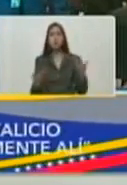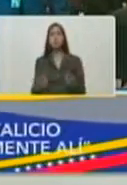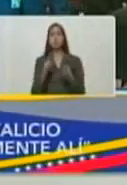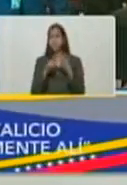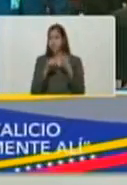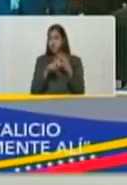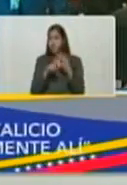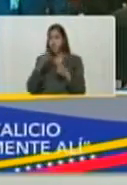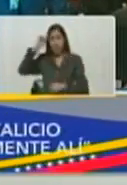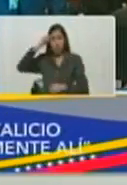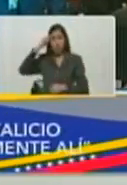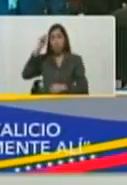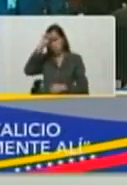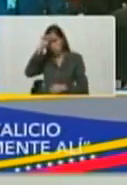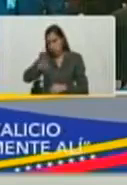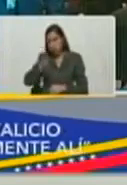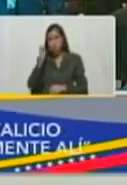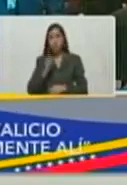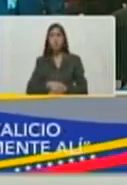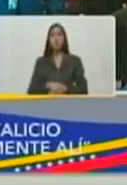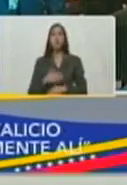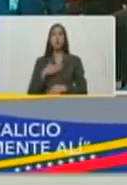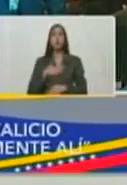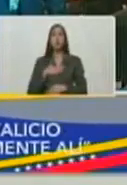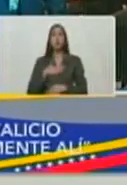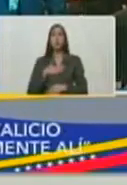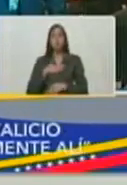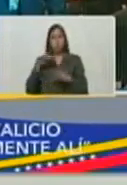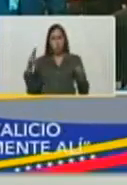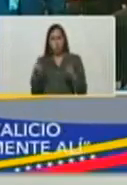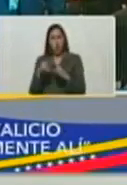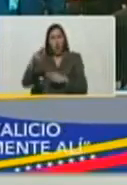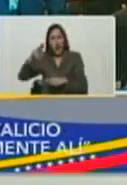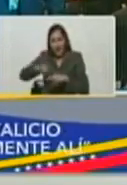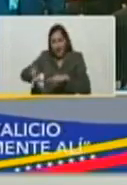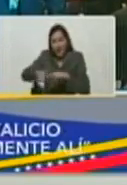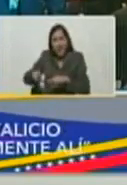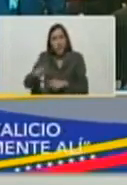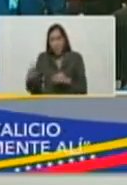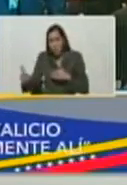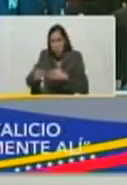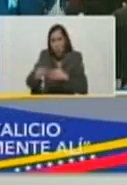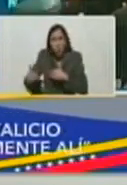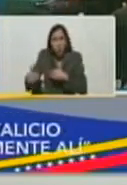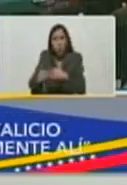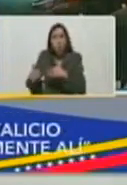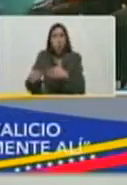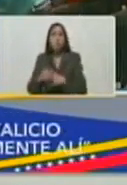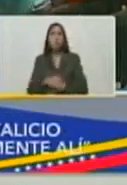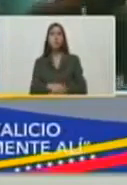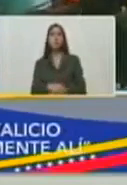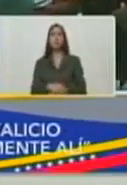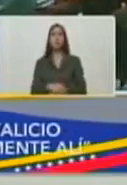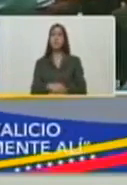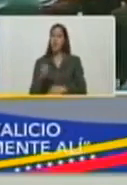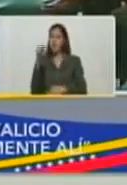Para recordar a Ali, yo estuve bastante cerca de Ali como niño, como joven. Cerca de su